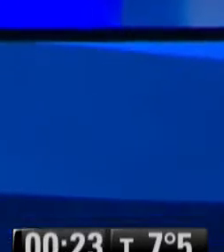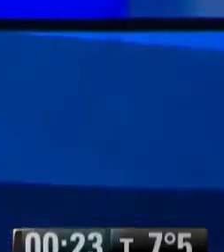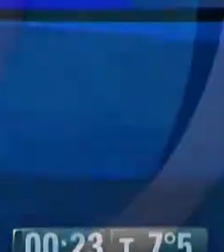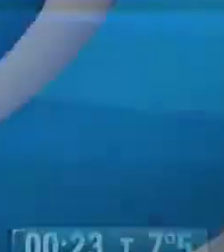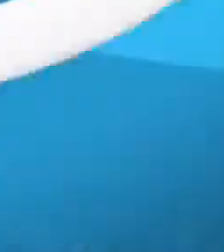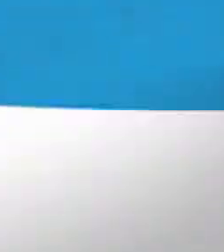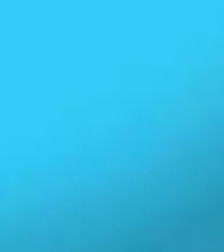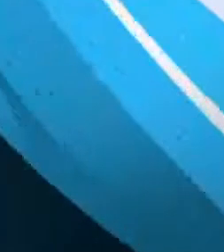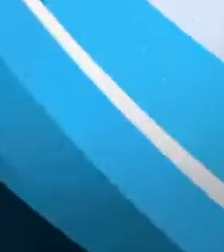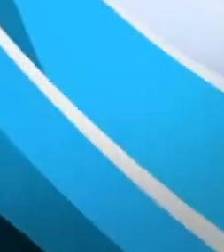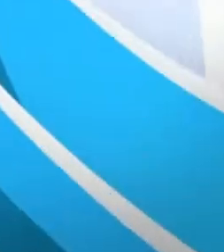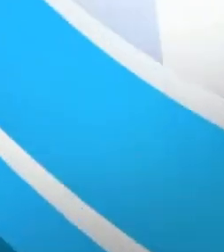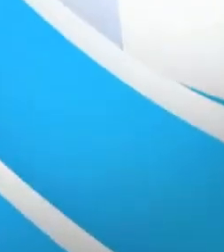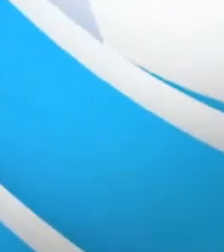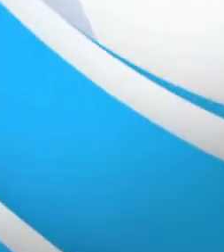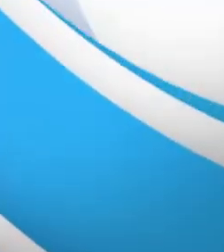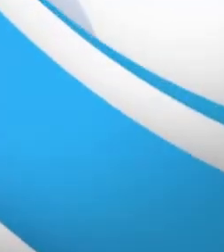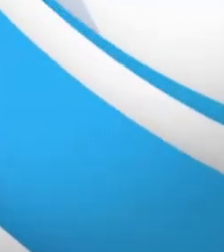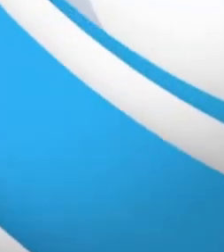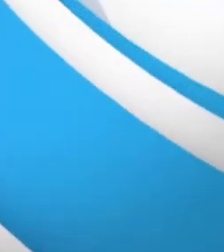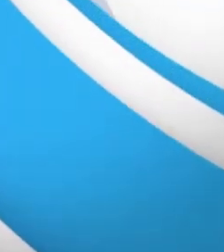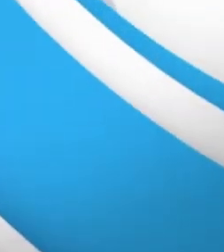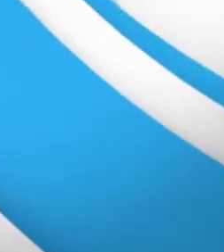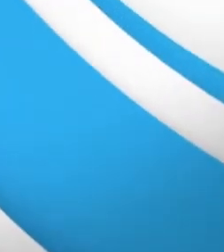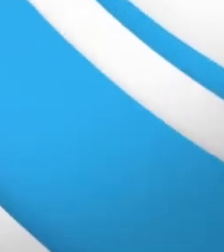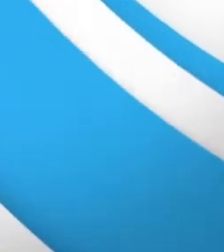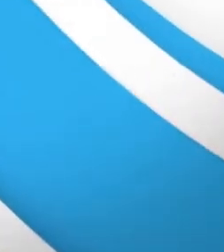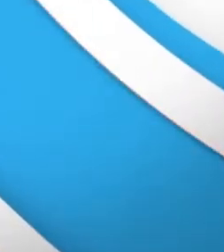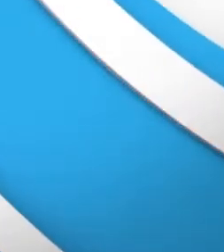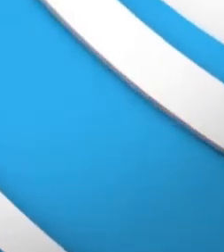cuánto tiempo pasará hasta qué días